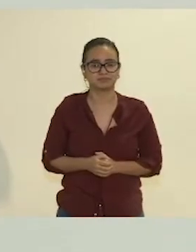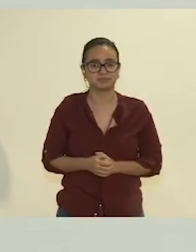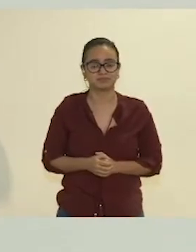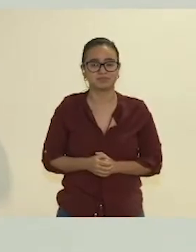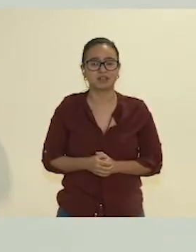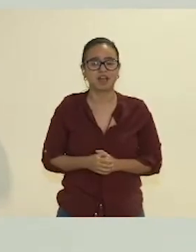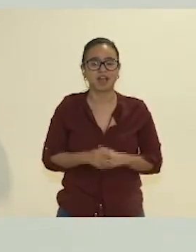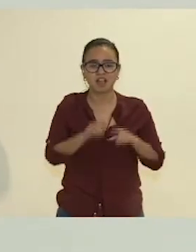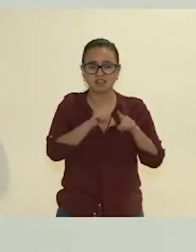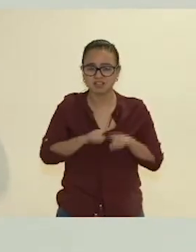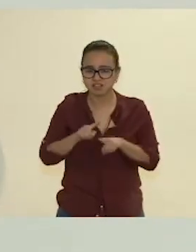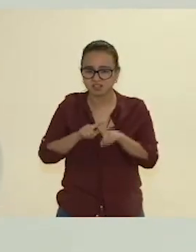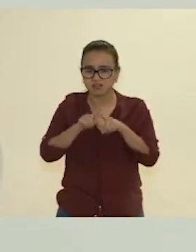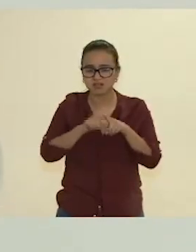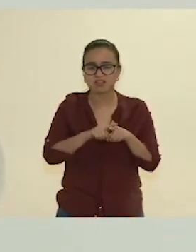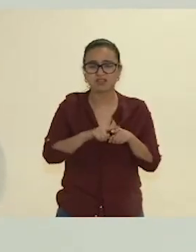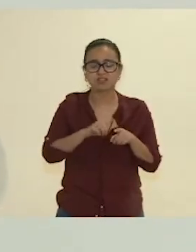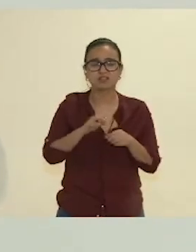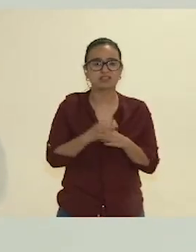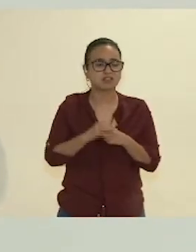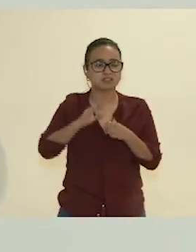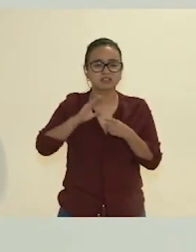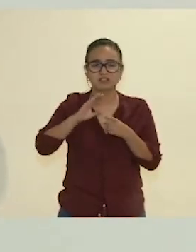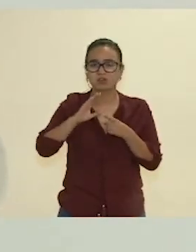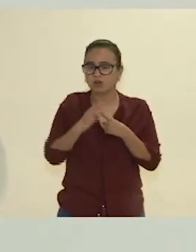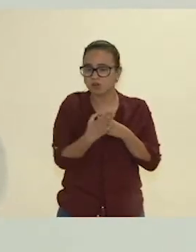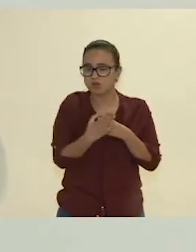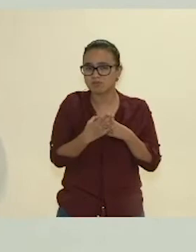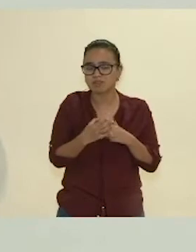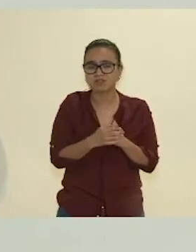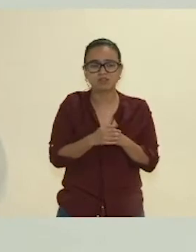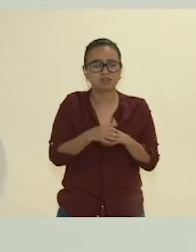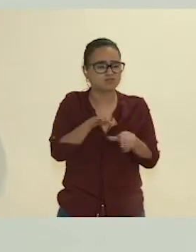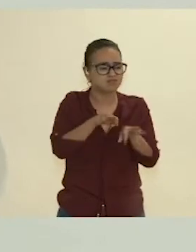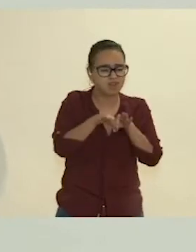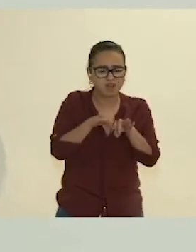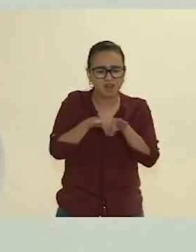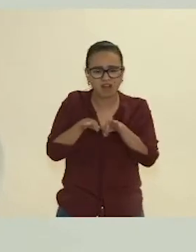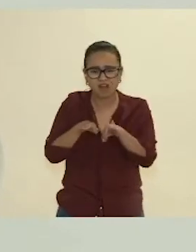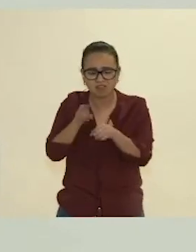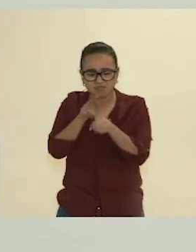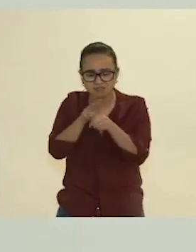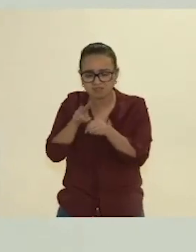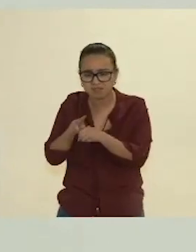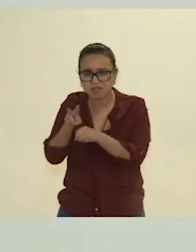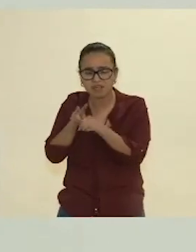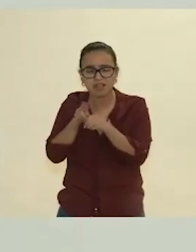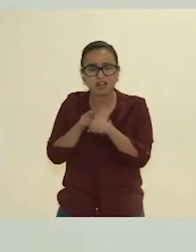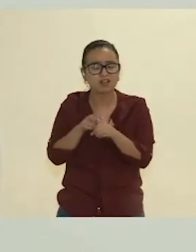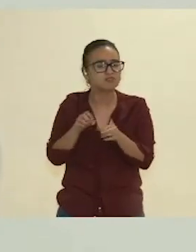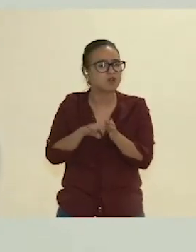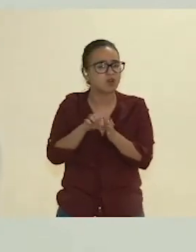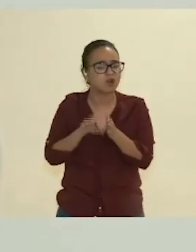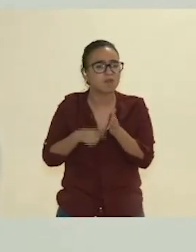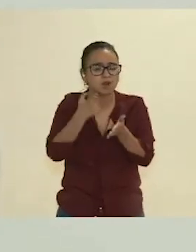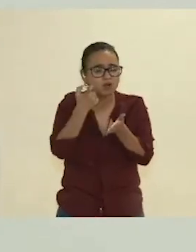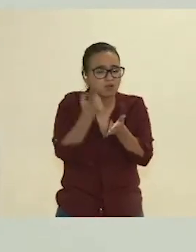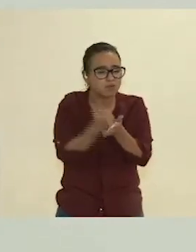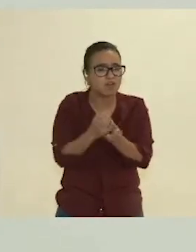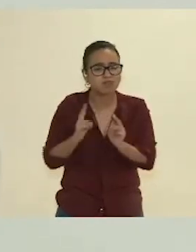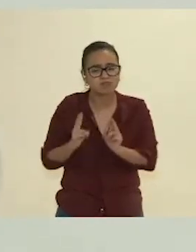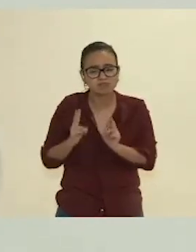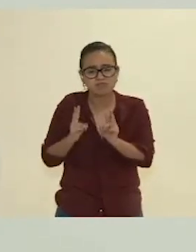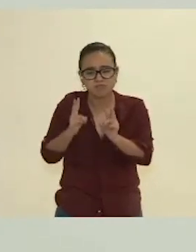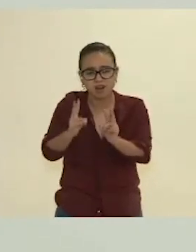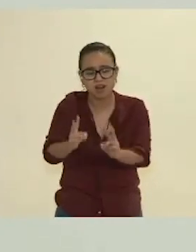unidades procuradoras de la protección al consumidor están trabajando a través de sus monitoreos, no solo en precios para servicios funerarios,